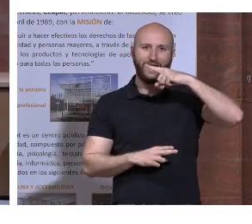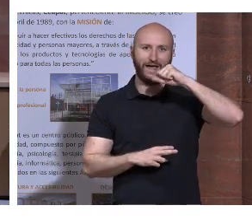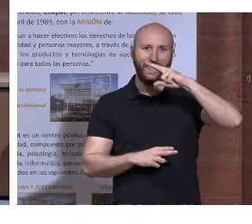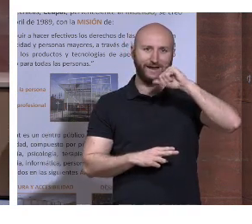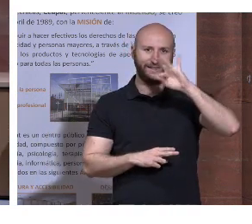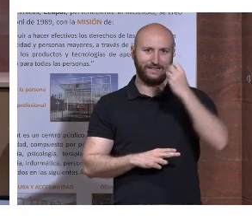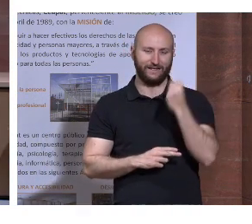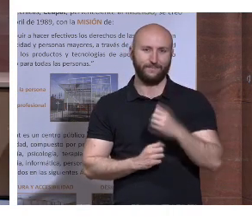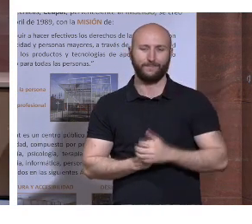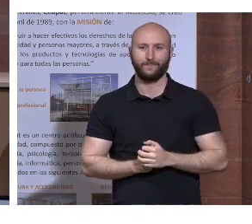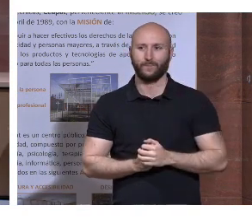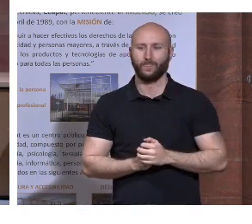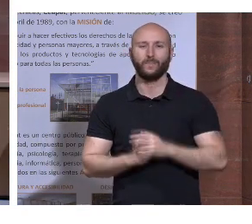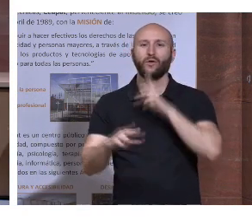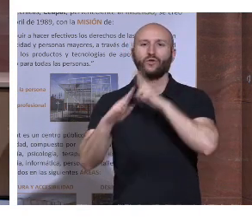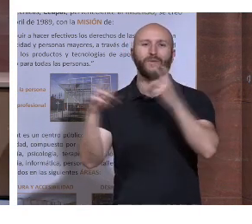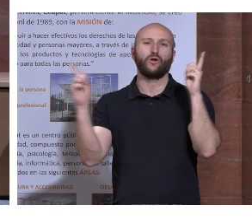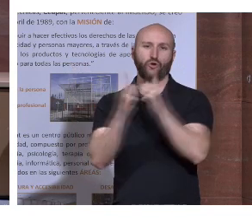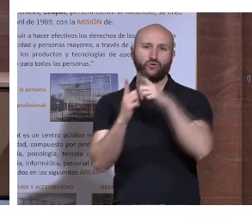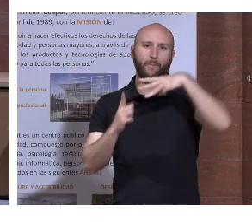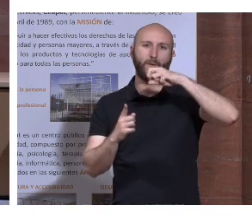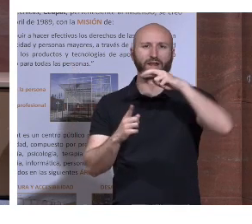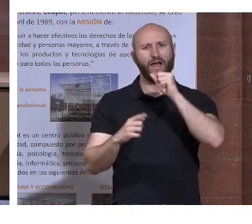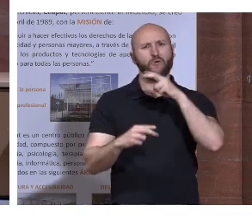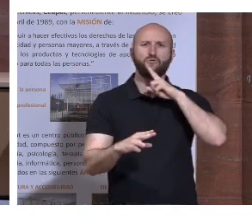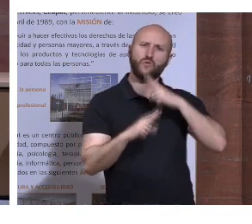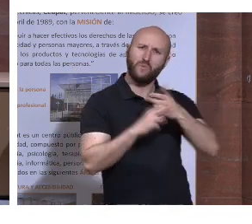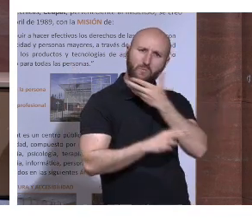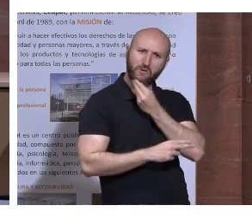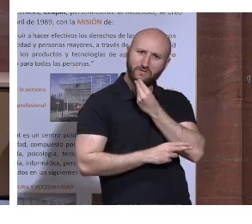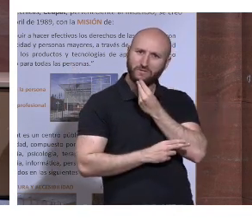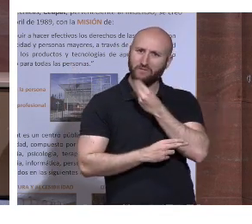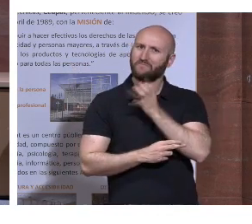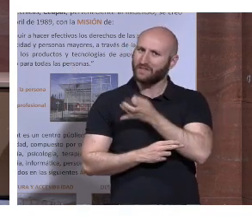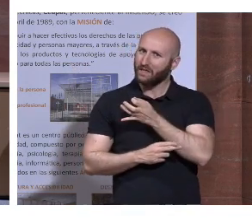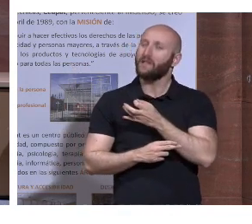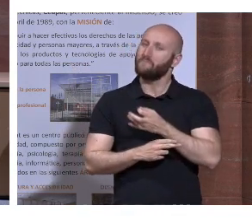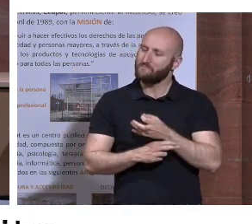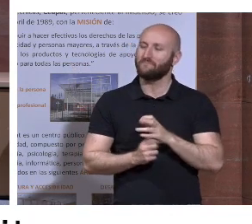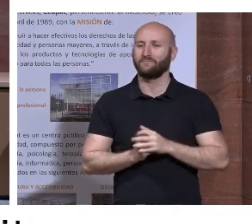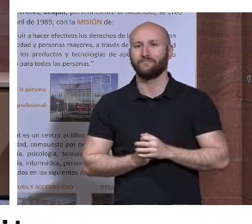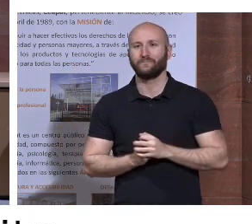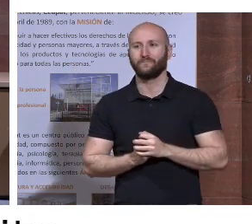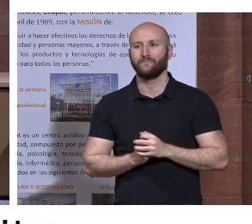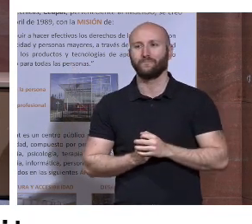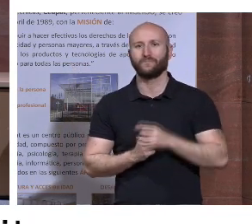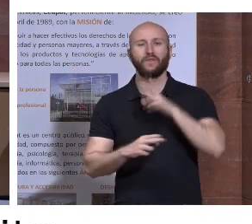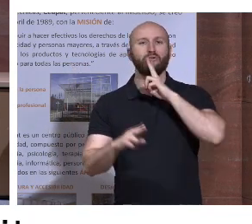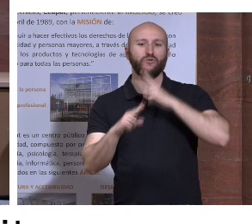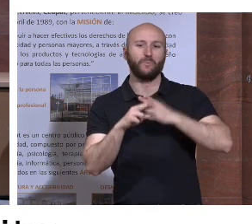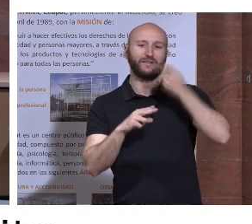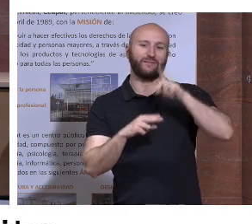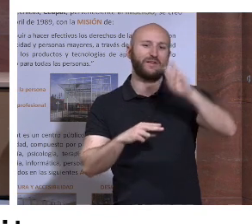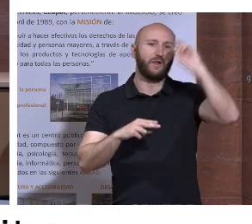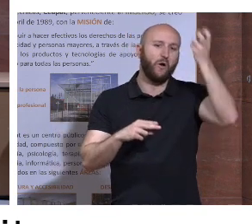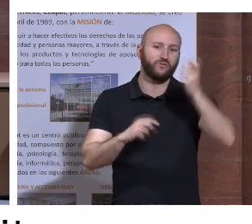Margarita. Qué nombre más bonito, ¿verdad? Sí. Margarita. Te podrían haber llamado Amapola, pero